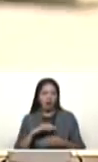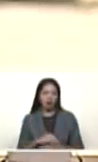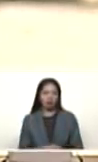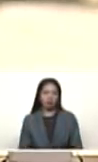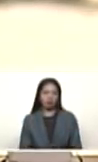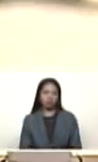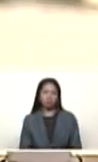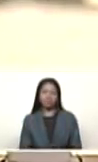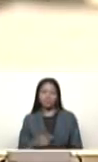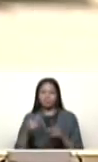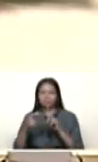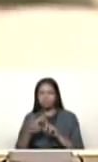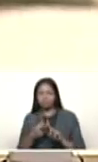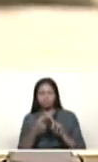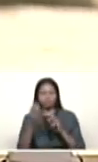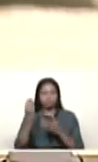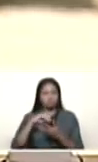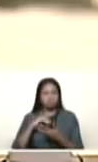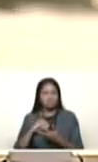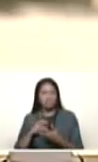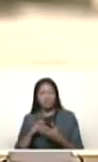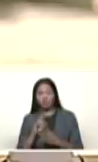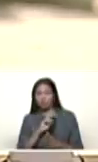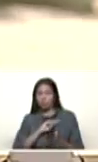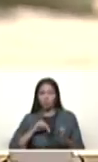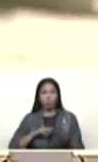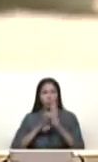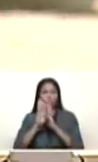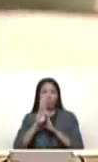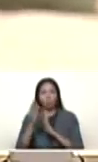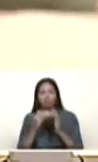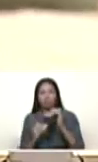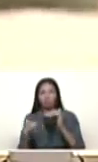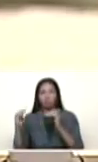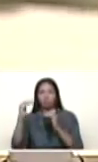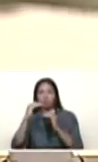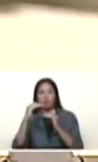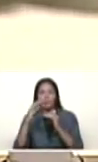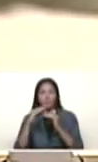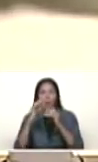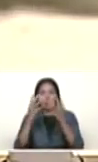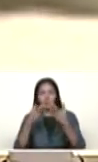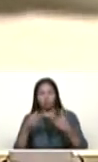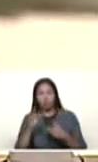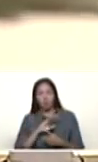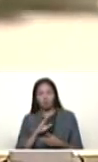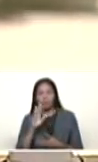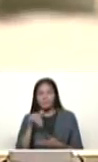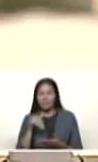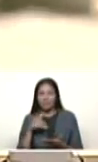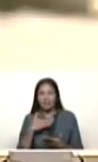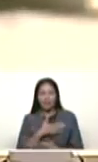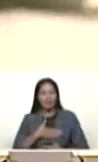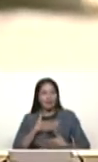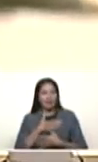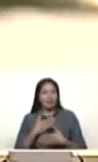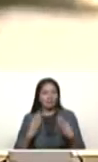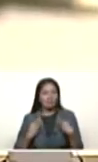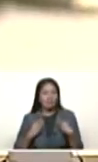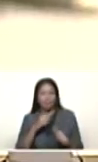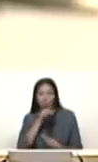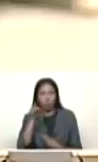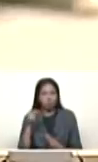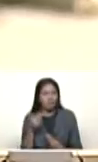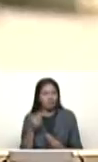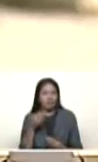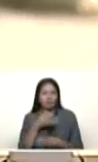poder positivo. Y tenemos que avanzar en elevar la producción, pero también la calidad de vida de ustedes,